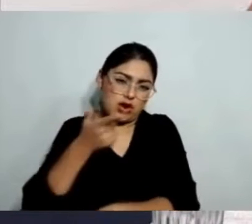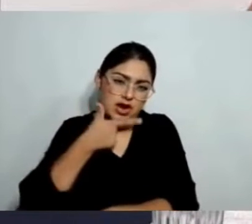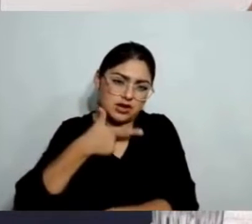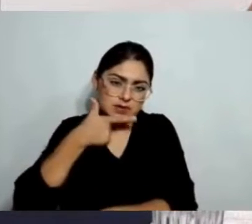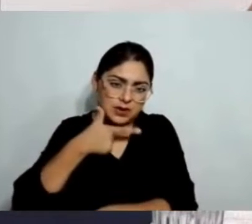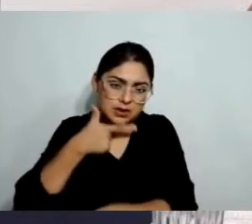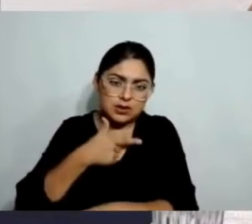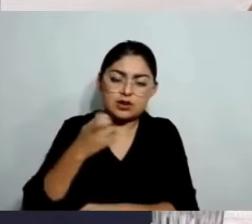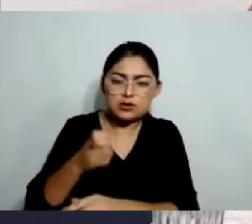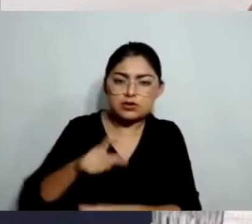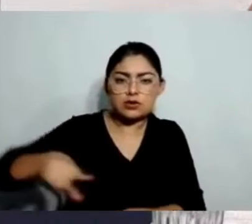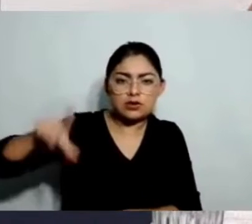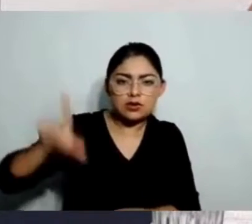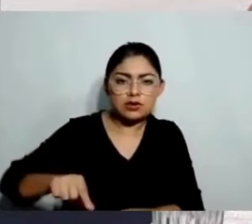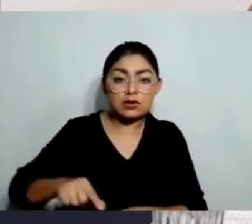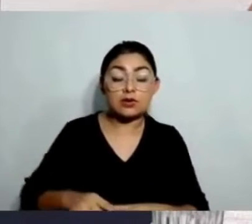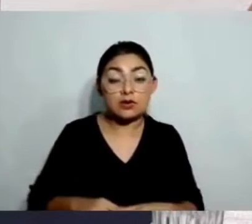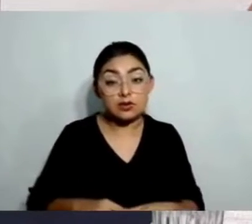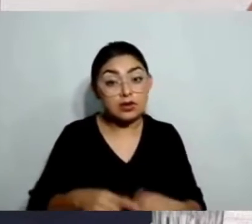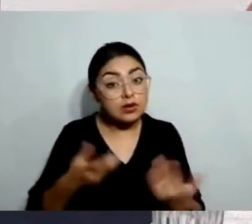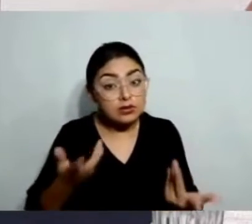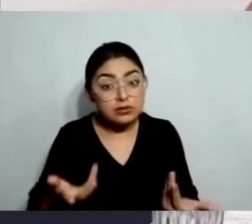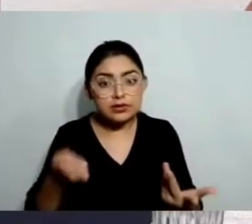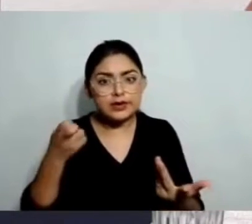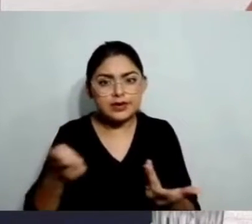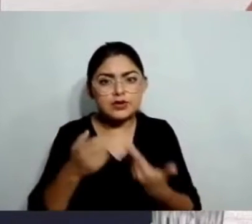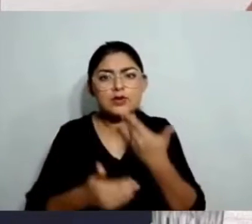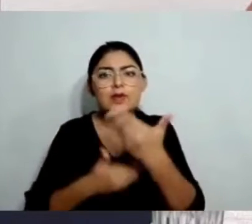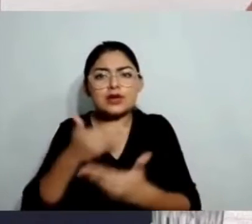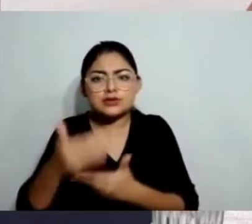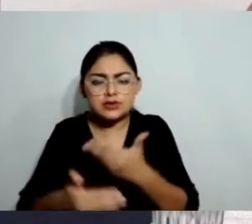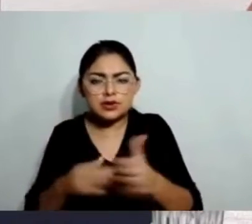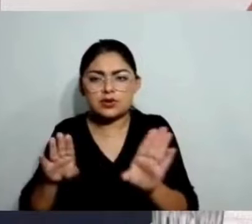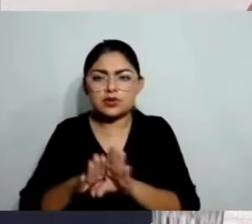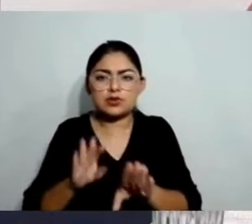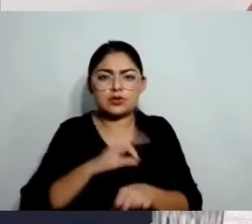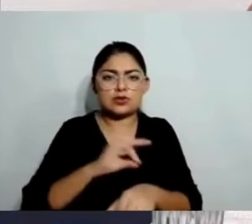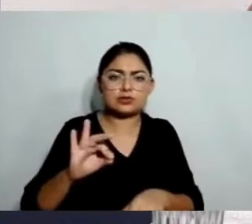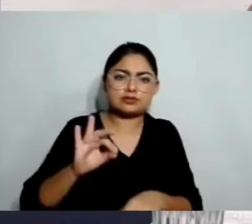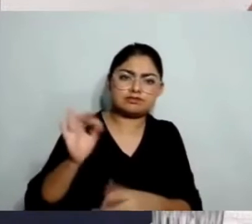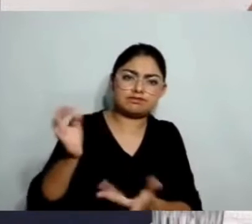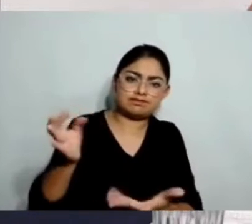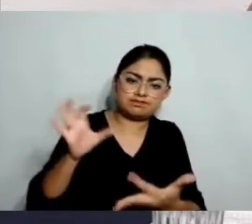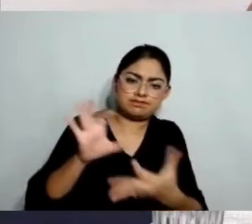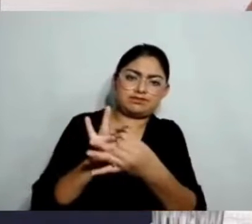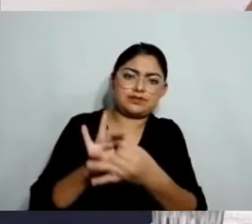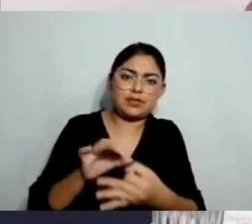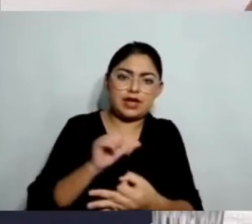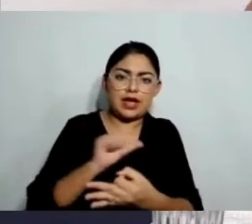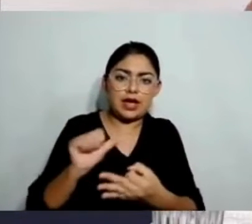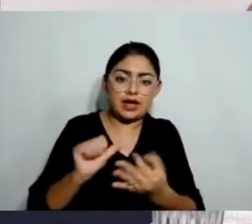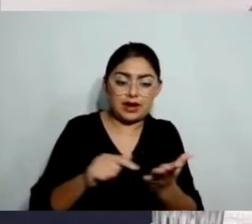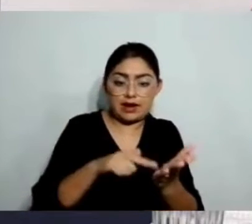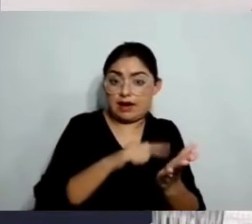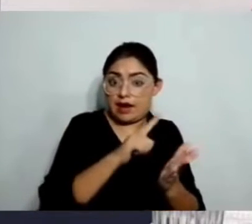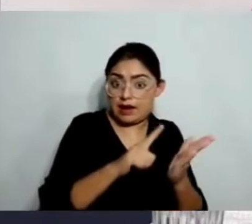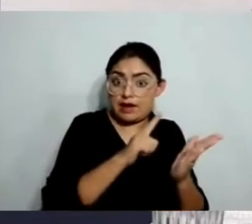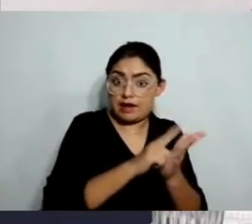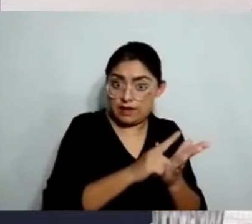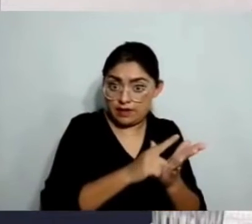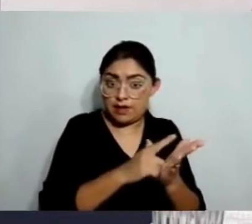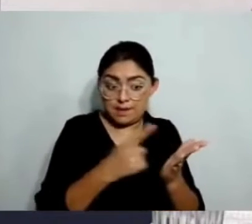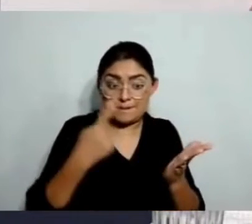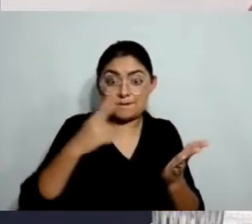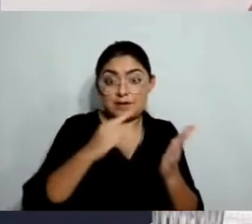y eso cómo puede incidir en la legalidad de la detención eso podría llegar de acuerdo con